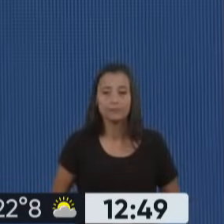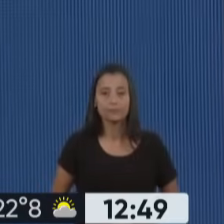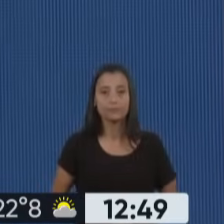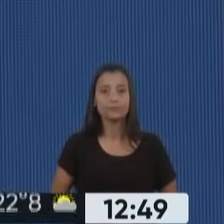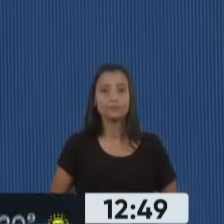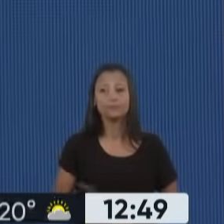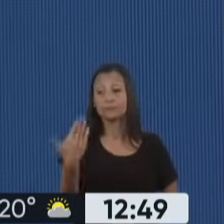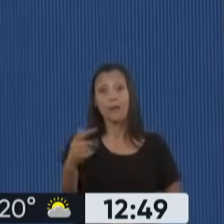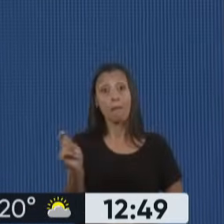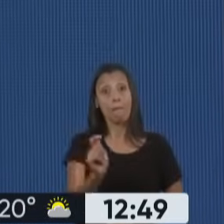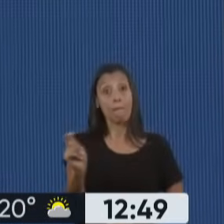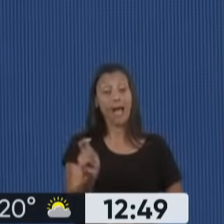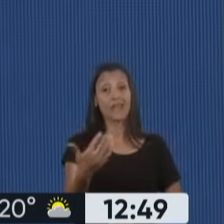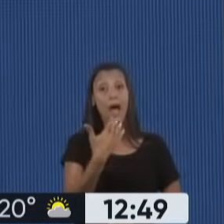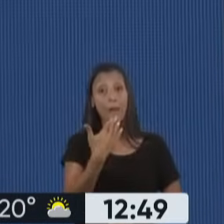el mes de